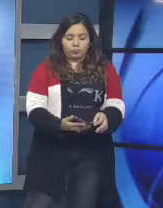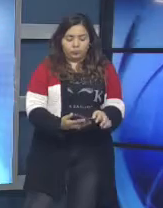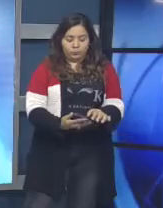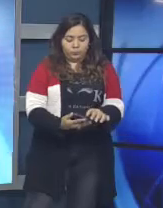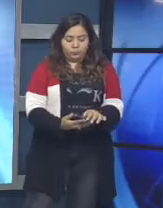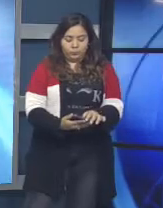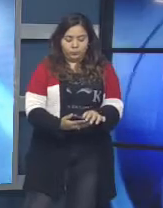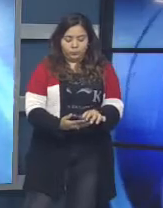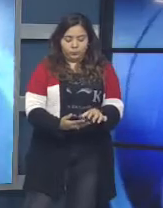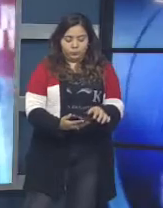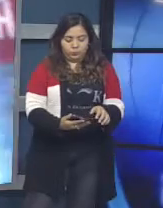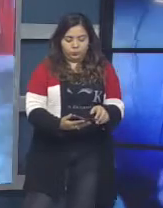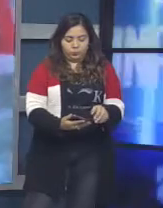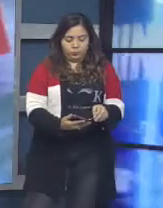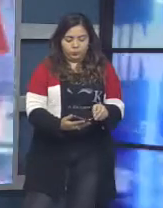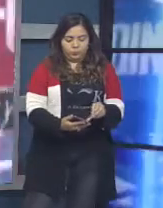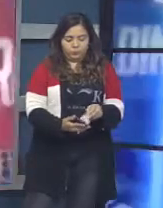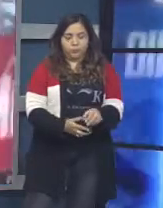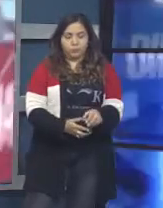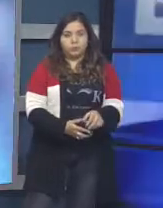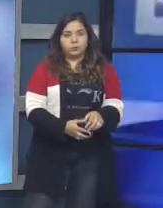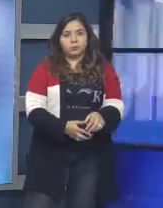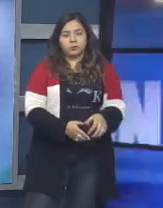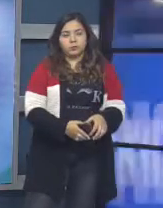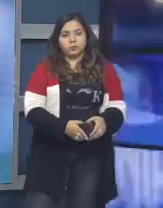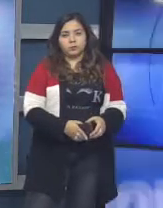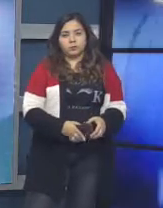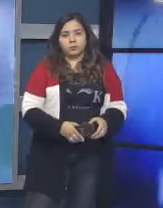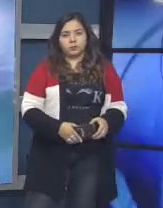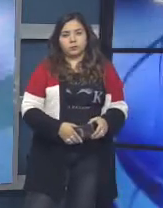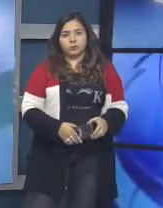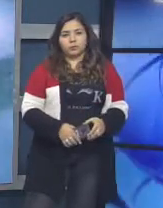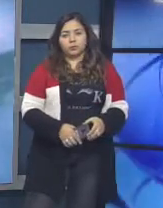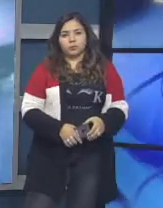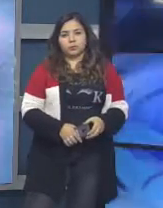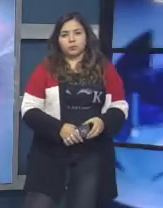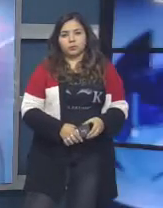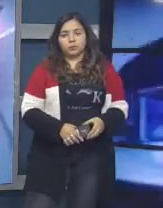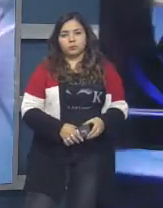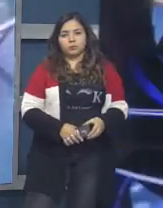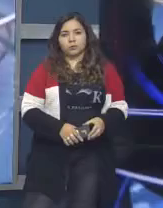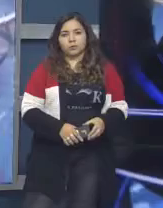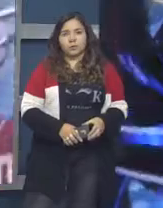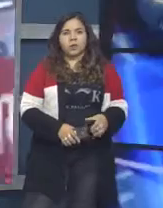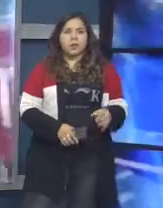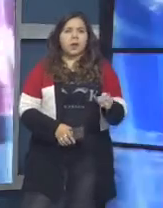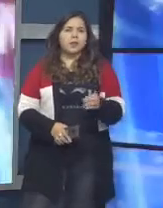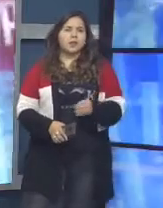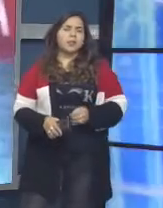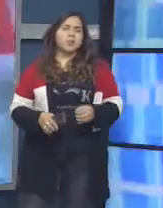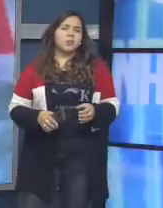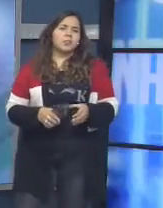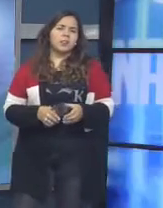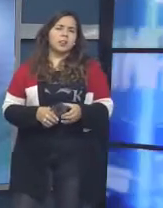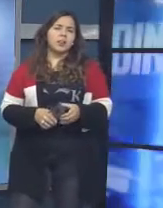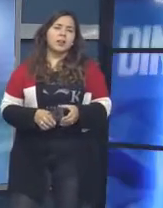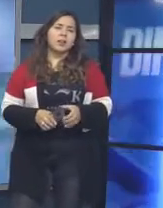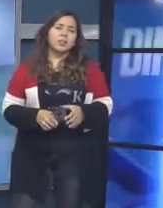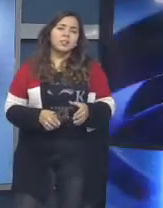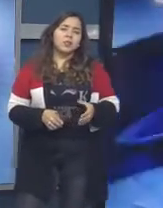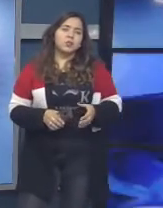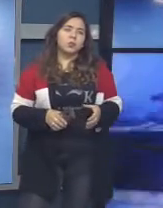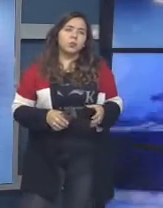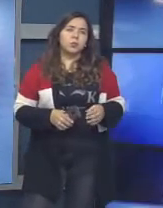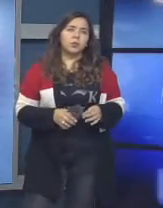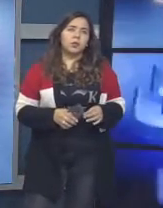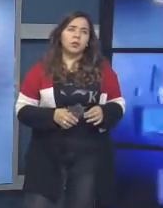un panorama un poco más claro, la situación de las agencias de viajes es bastante compleja. ¿Ha tenido que cerrar alguna